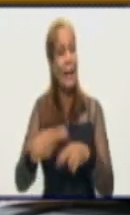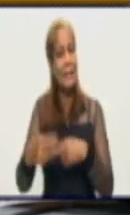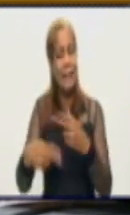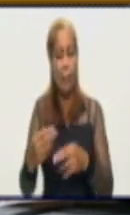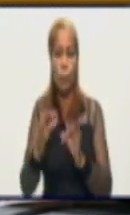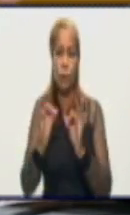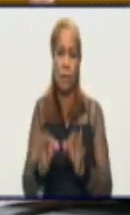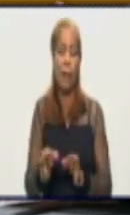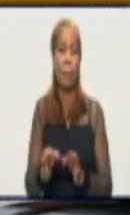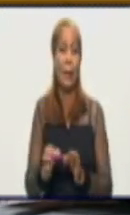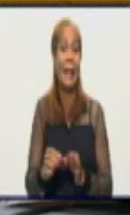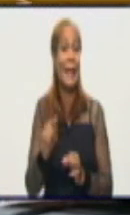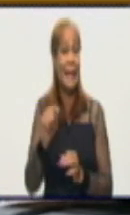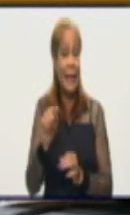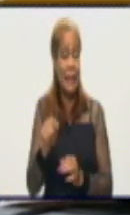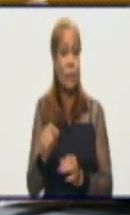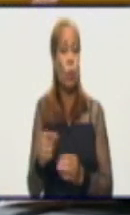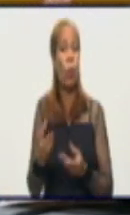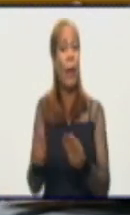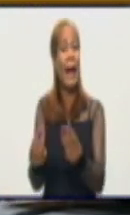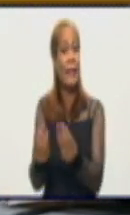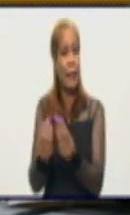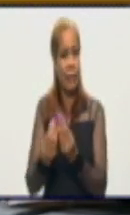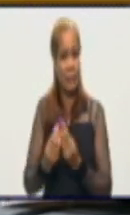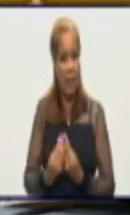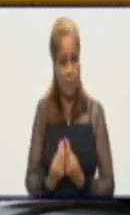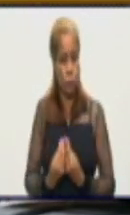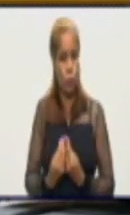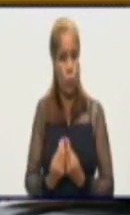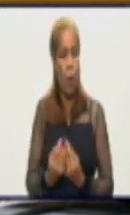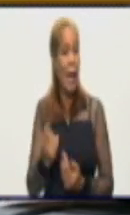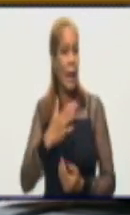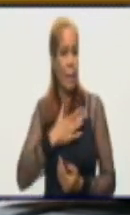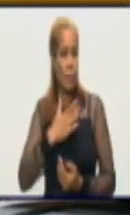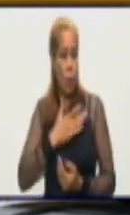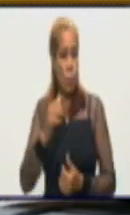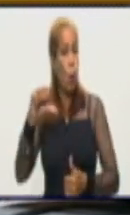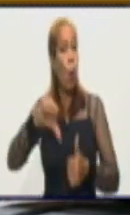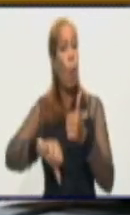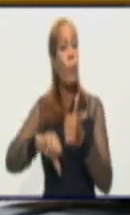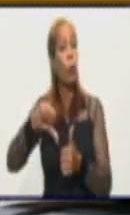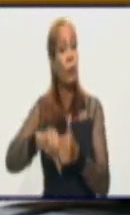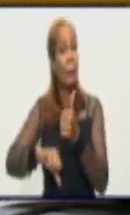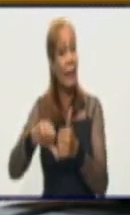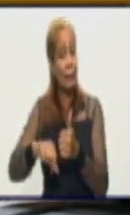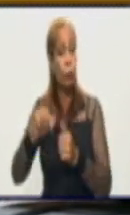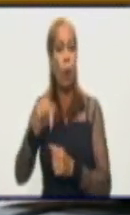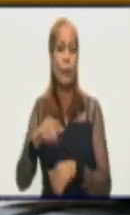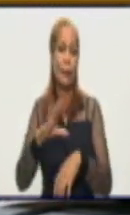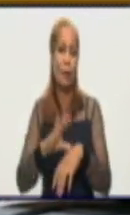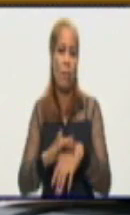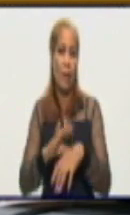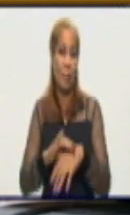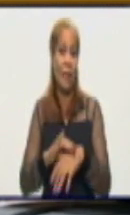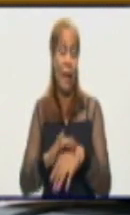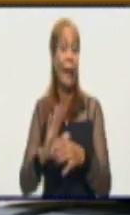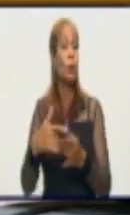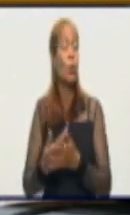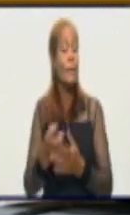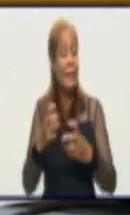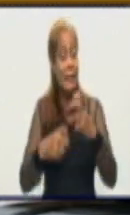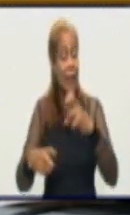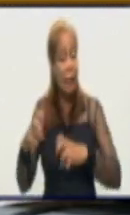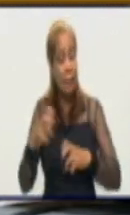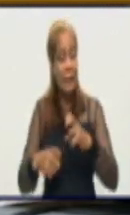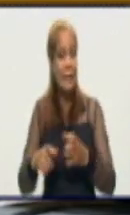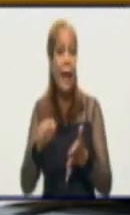que lo va a ir dando el propio comportamiento de la enfermedad. Tal es así que se revisan los planes